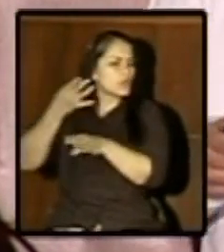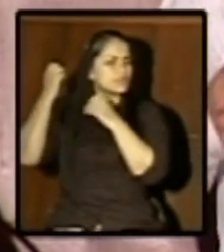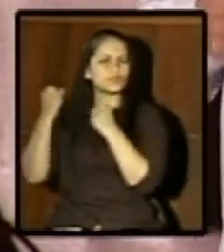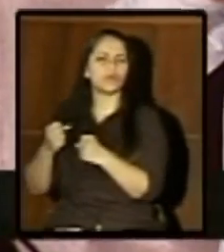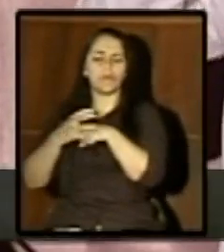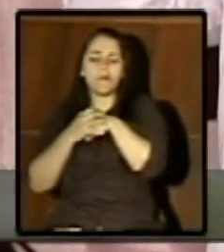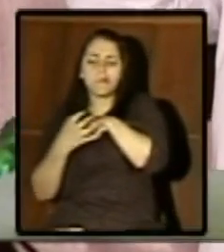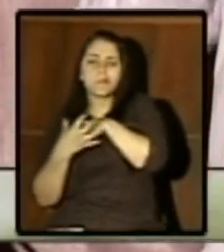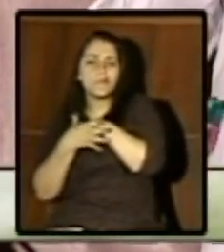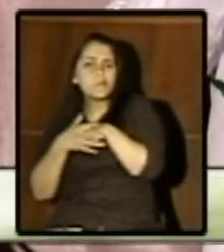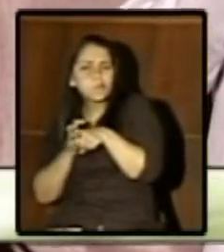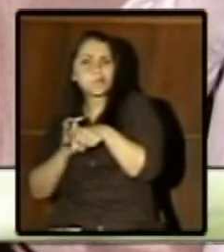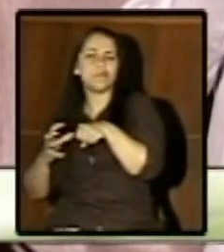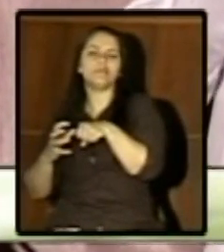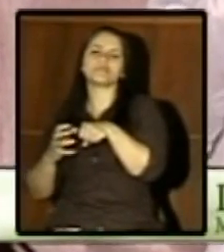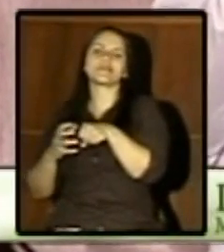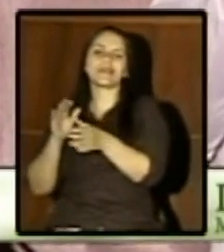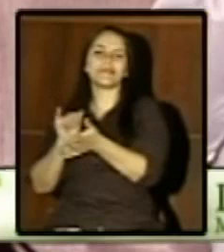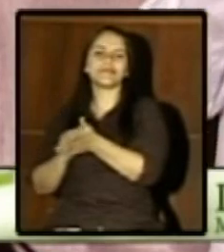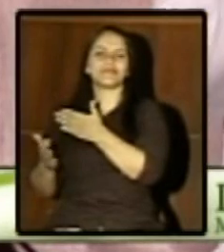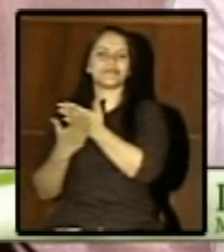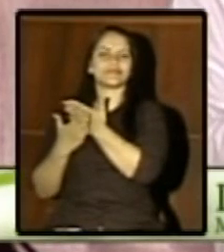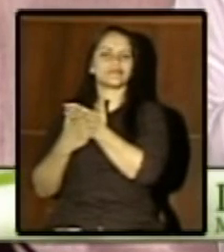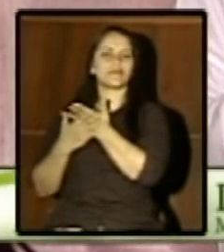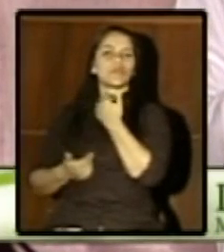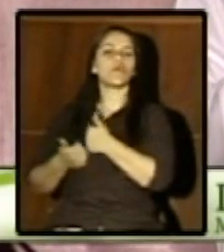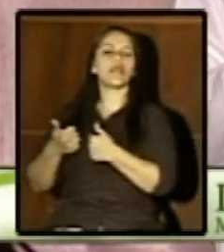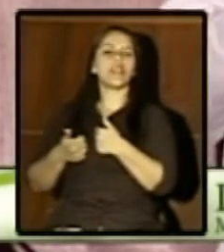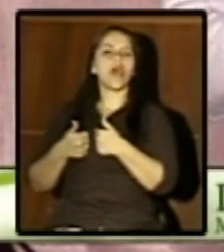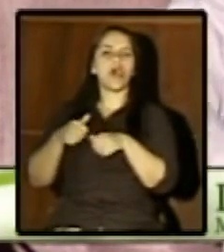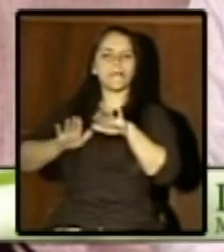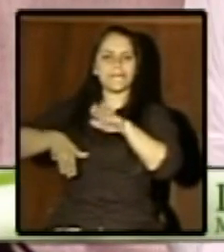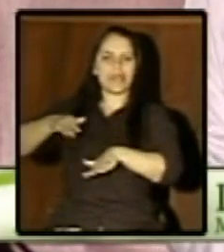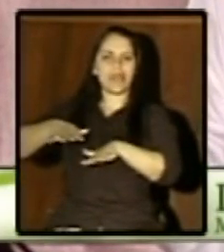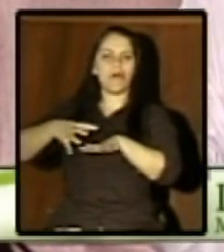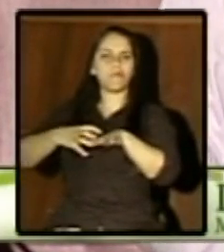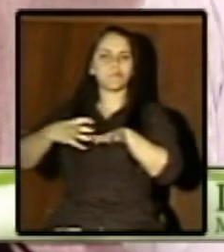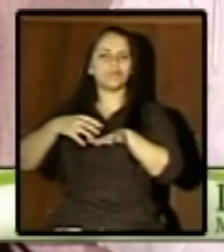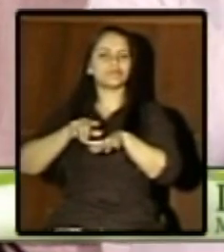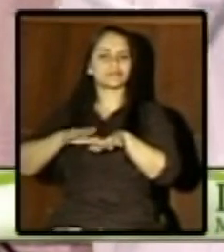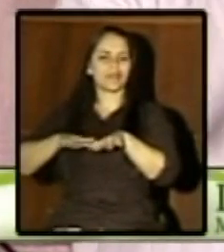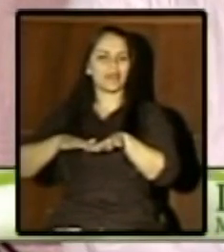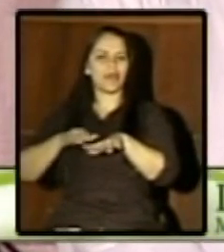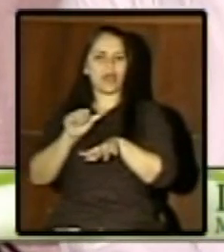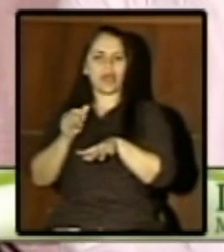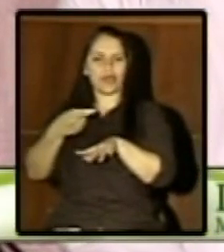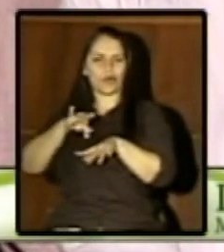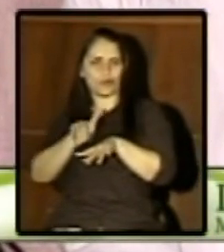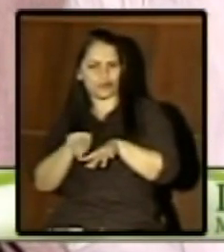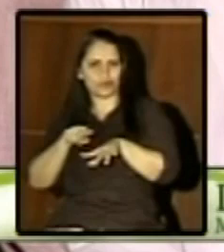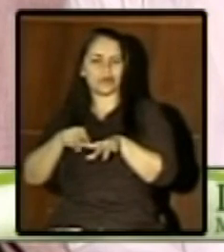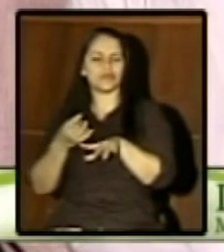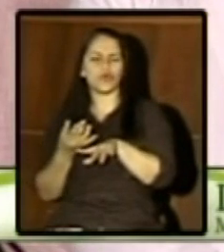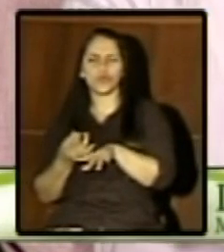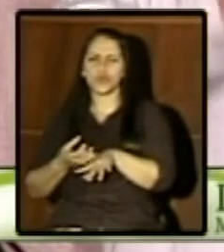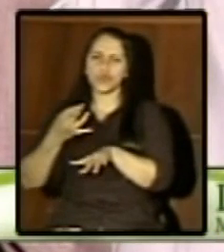mencioné, se da el depósito de estos cristales, hay un dolor y una inflamación severa. La clásica artritis gotosa afecta